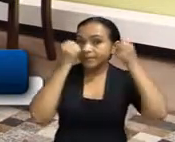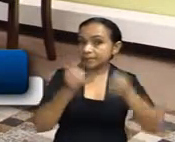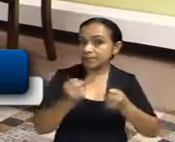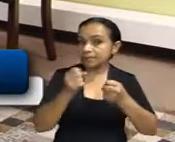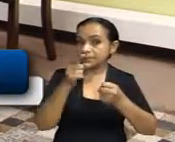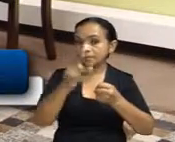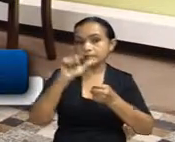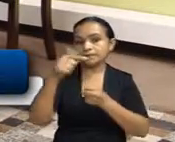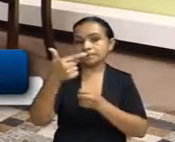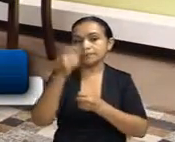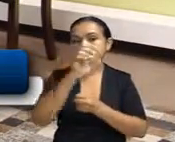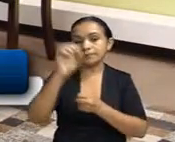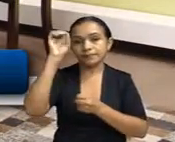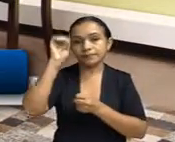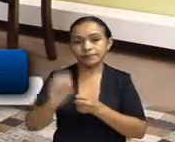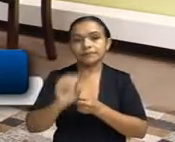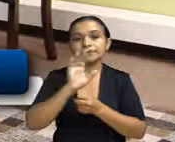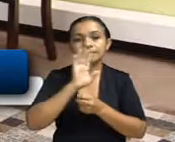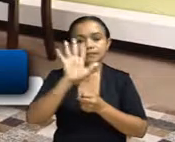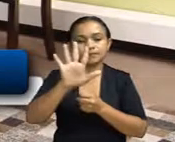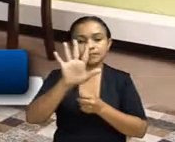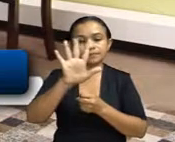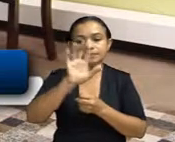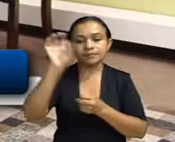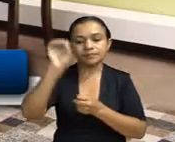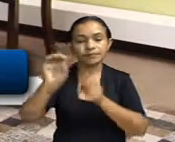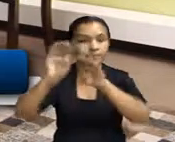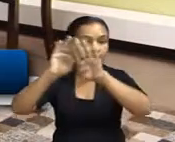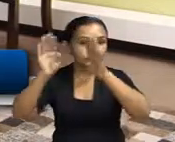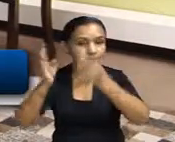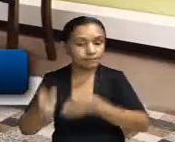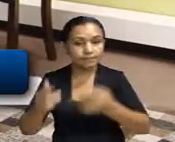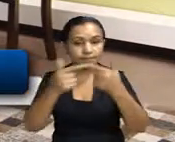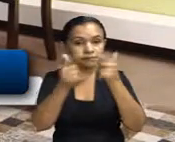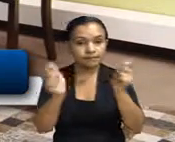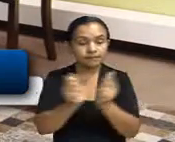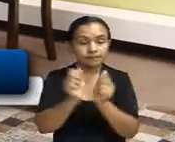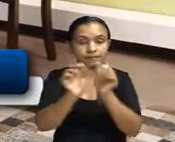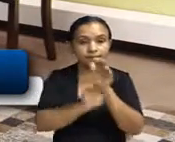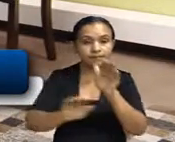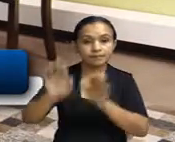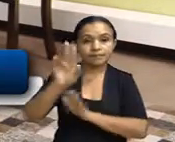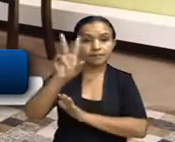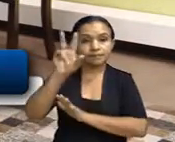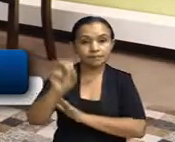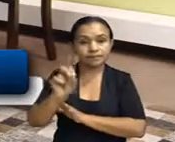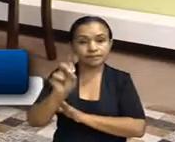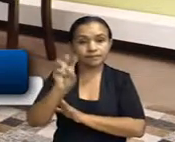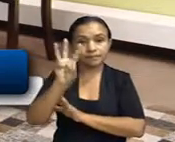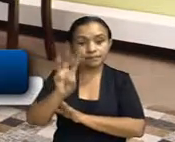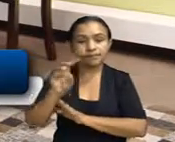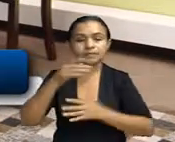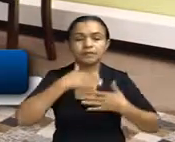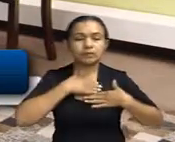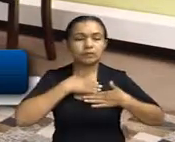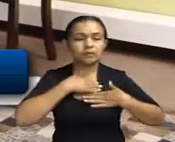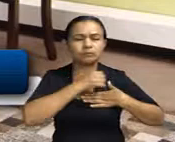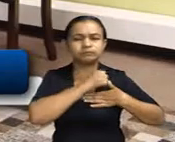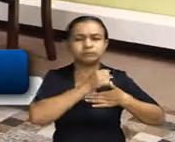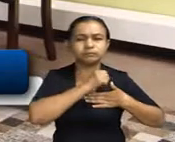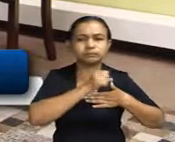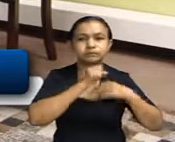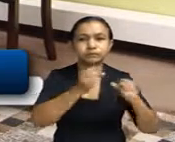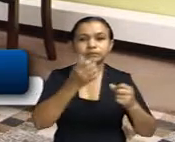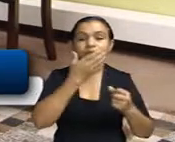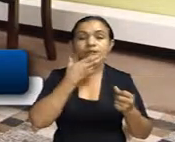en un 7% en relación a 5% a las mujeres, y de este grupo, más de 20 a 30 años, hasta un 4% un infarto. Imagínense edades